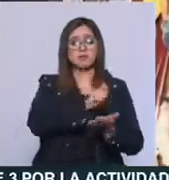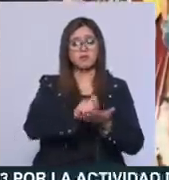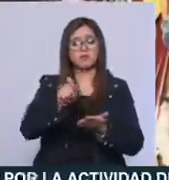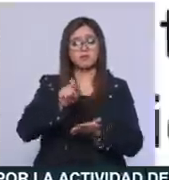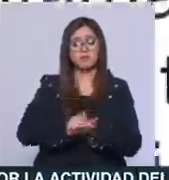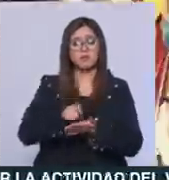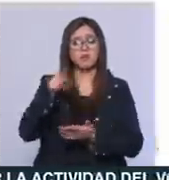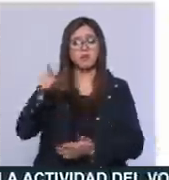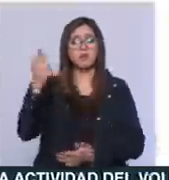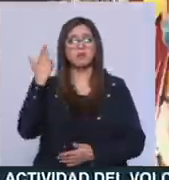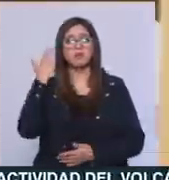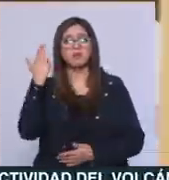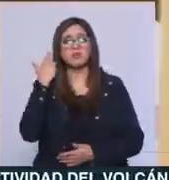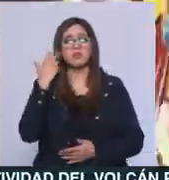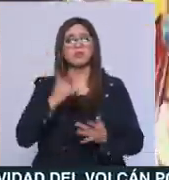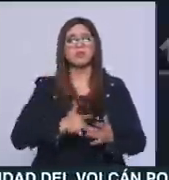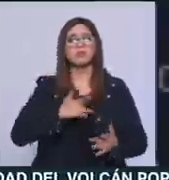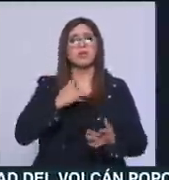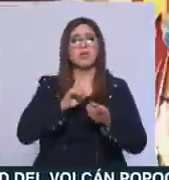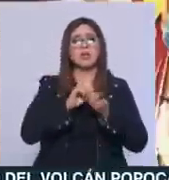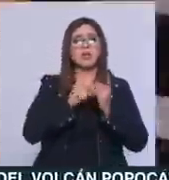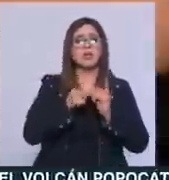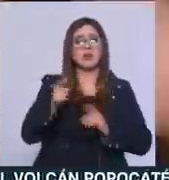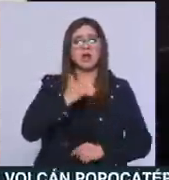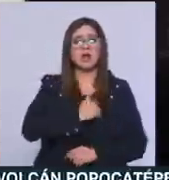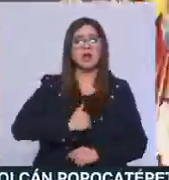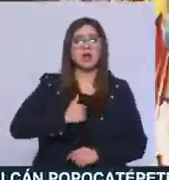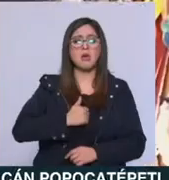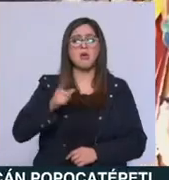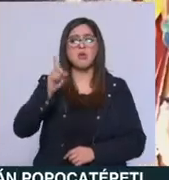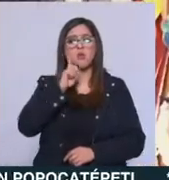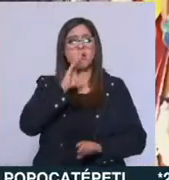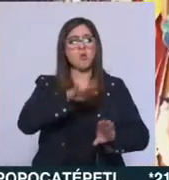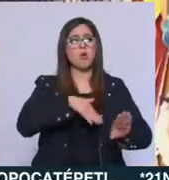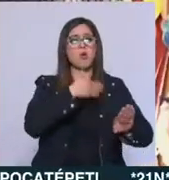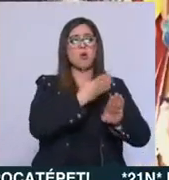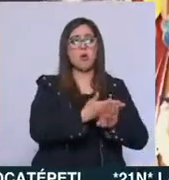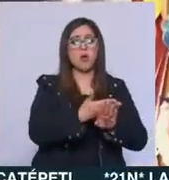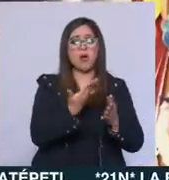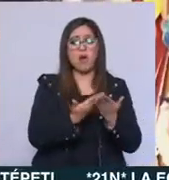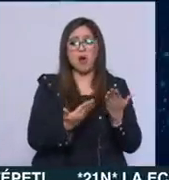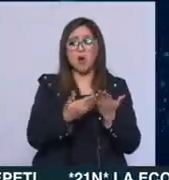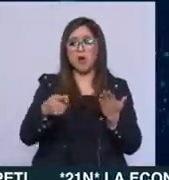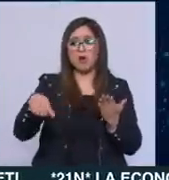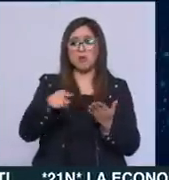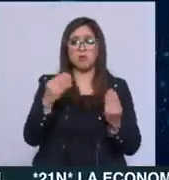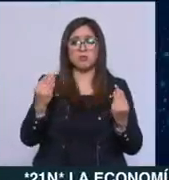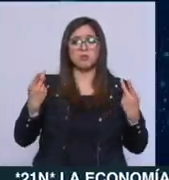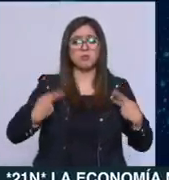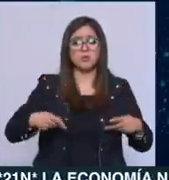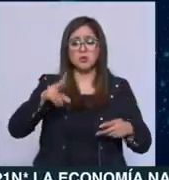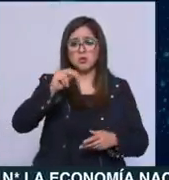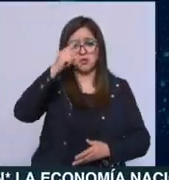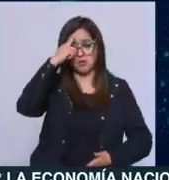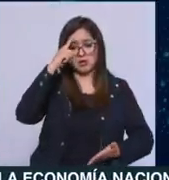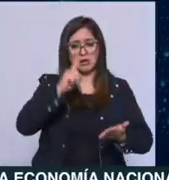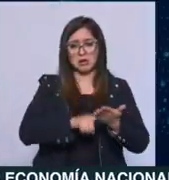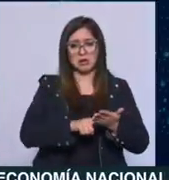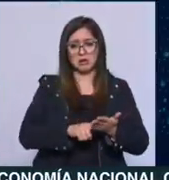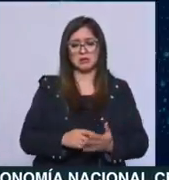deprimido, lamentando las acusaciones que se hicieron en su contra y asegurando que ha perdido toda credibilidad. Ya no tengo